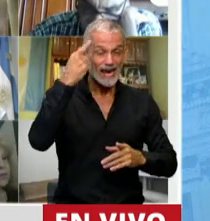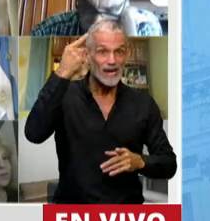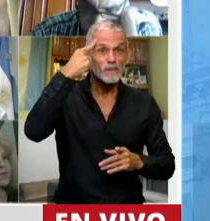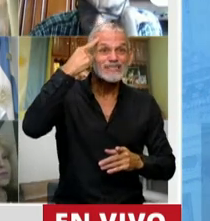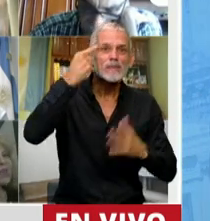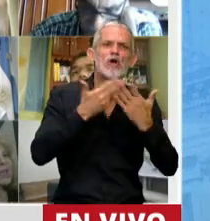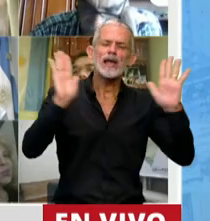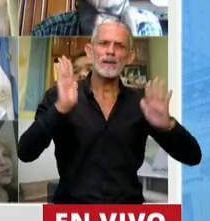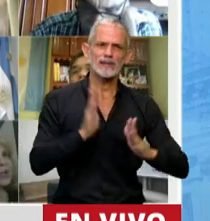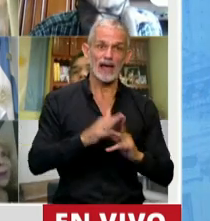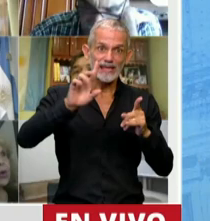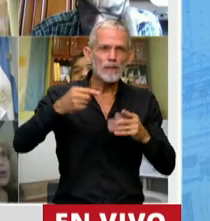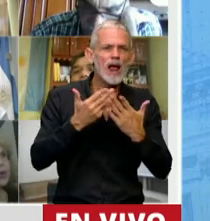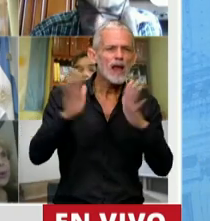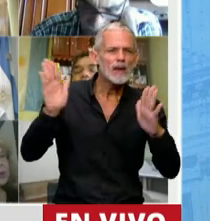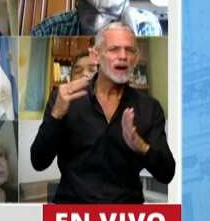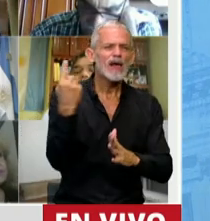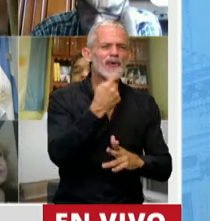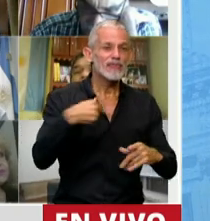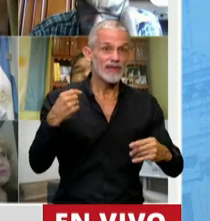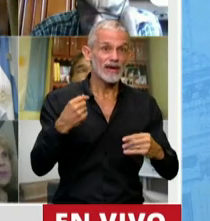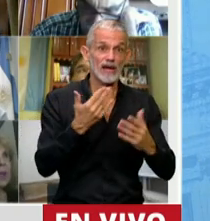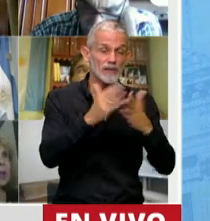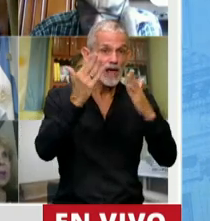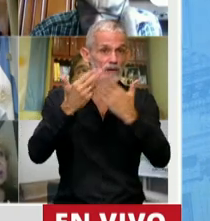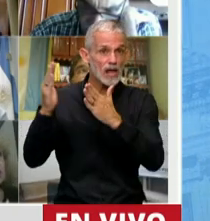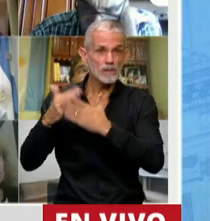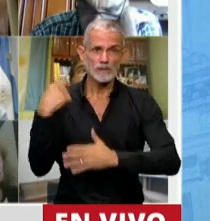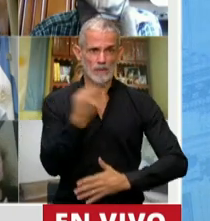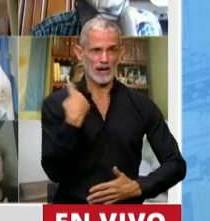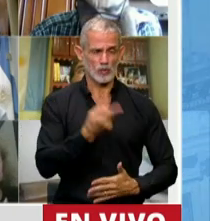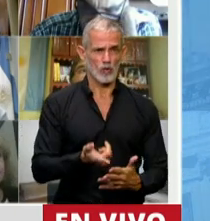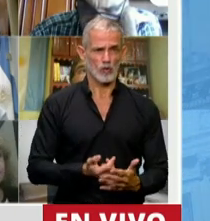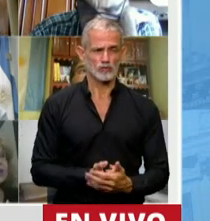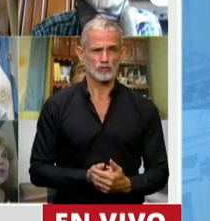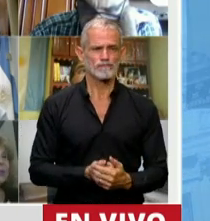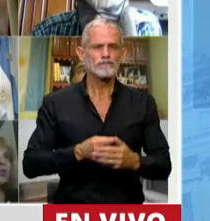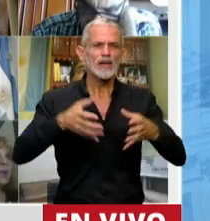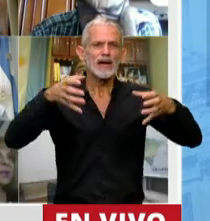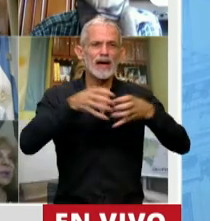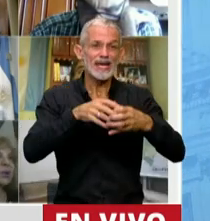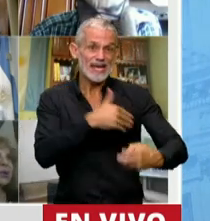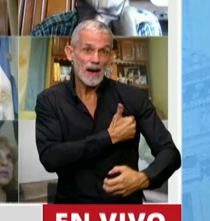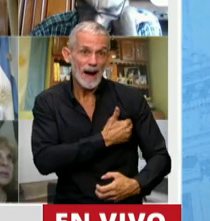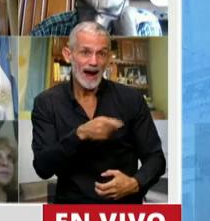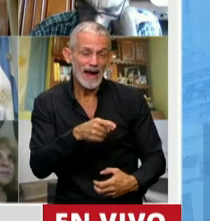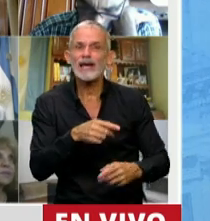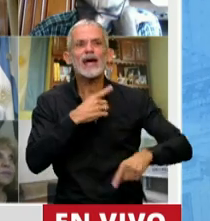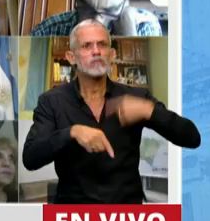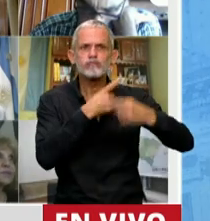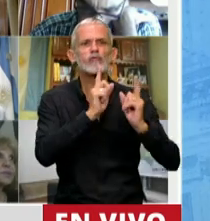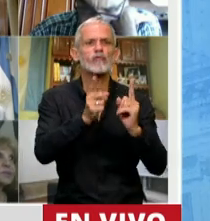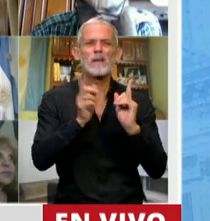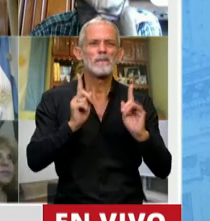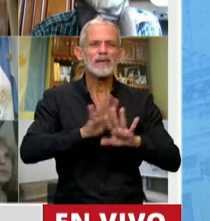pensamiento y el ejercicio libre de estas libertades. La Iglesia evangélica seguirá haciendo lo que